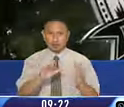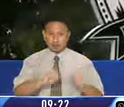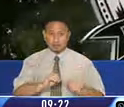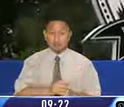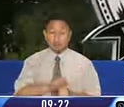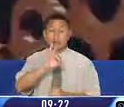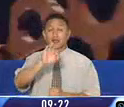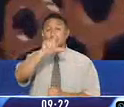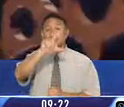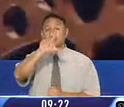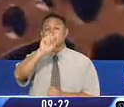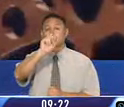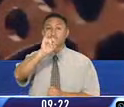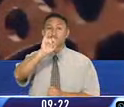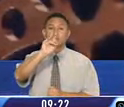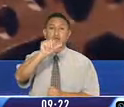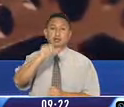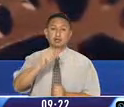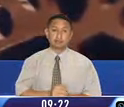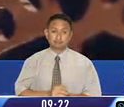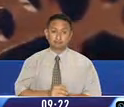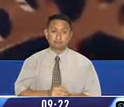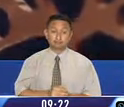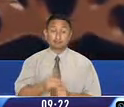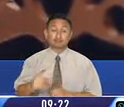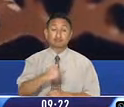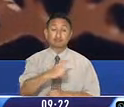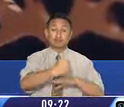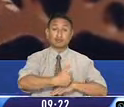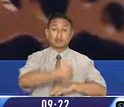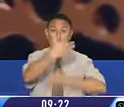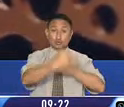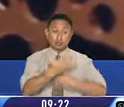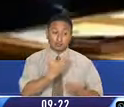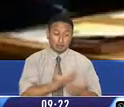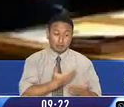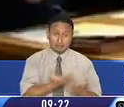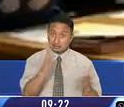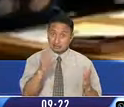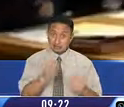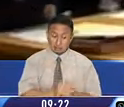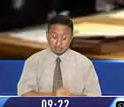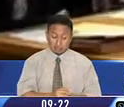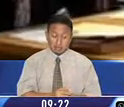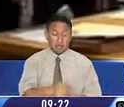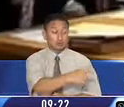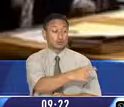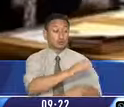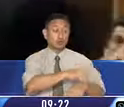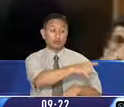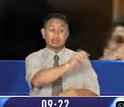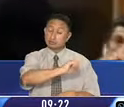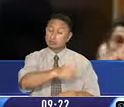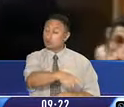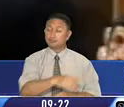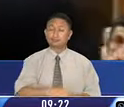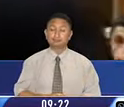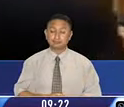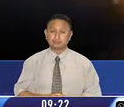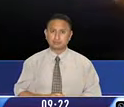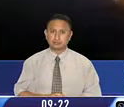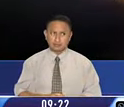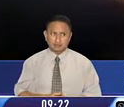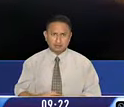Florida. La justicia de ese estado, sin ninguna prueba, señaló a Nelson Serrano como el responsable y